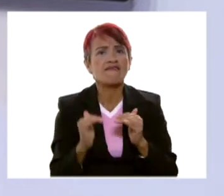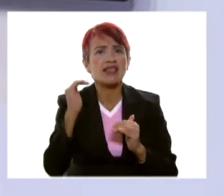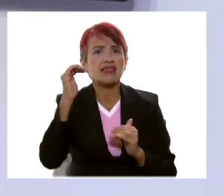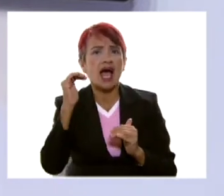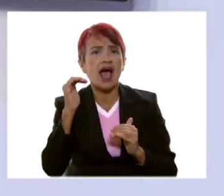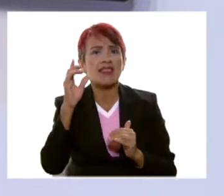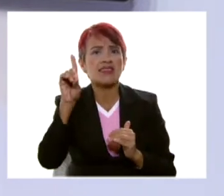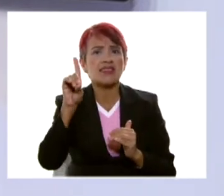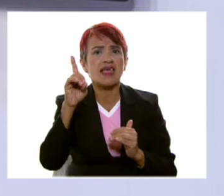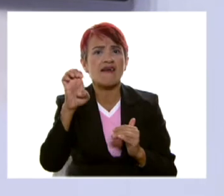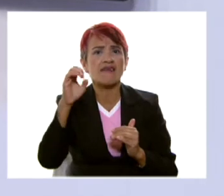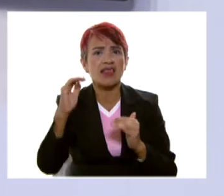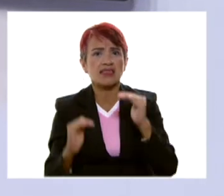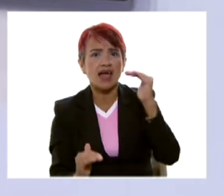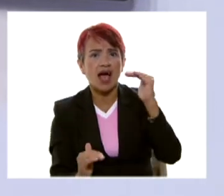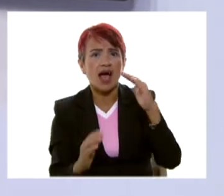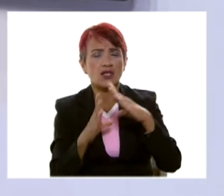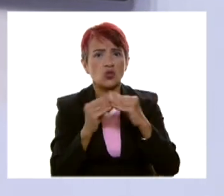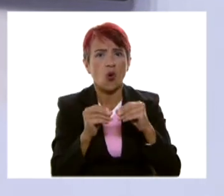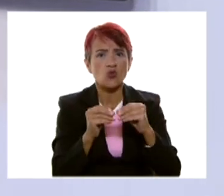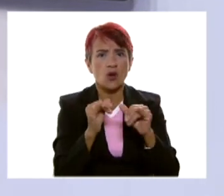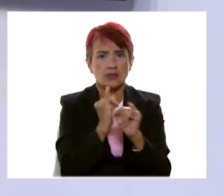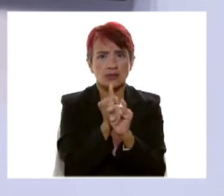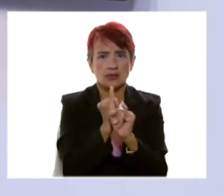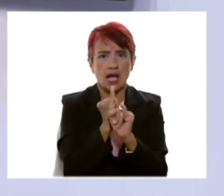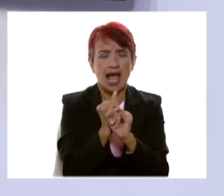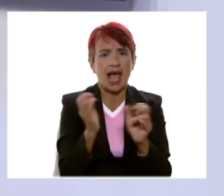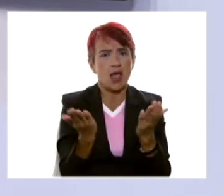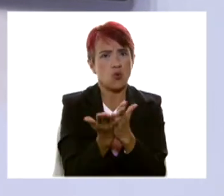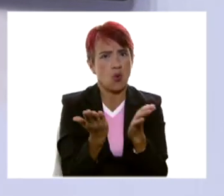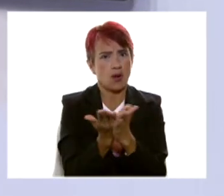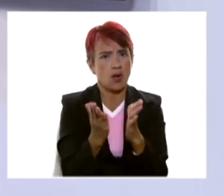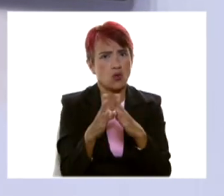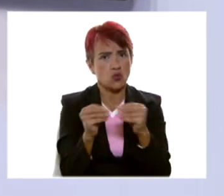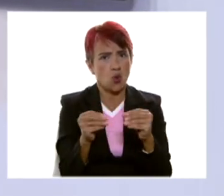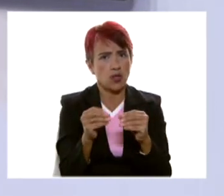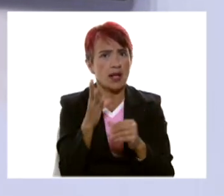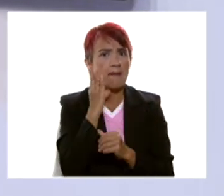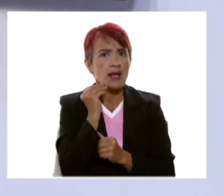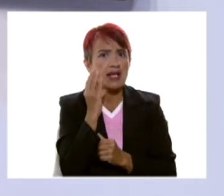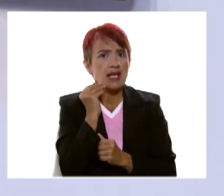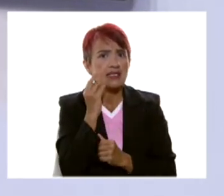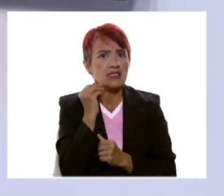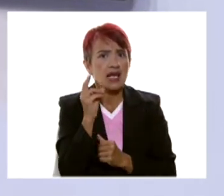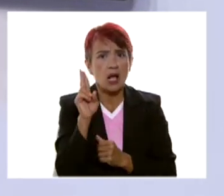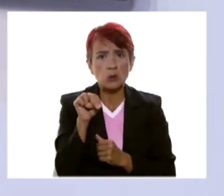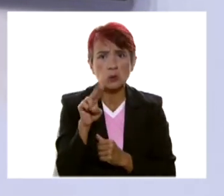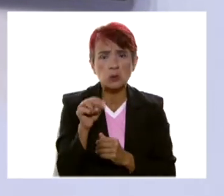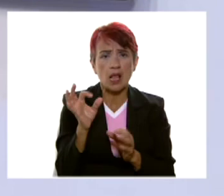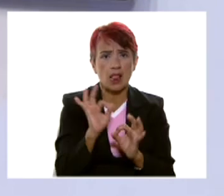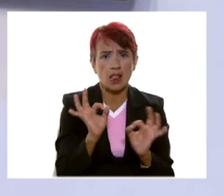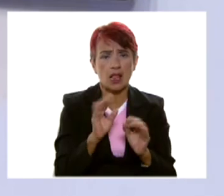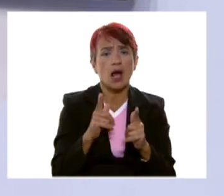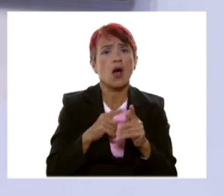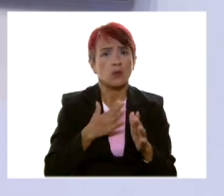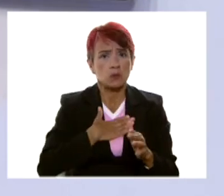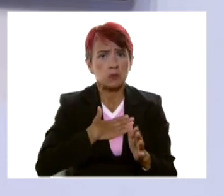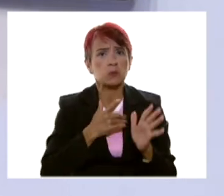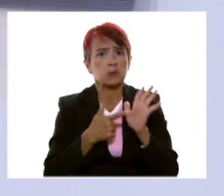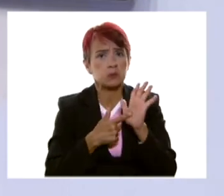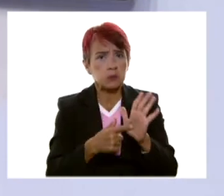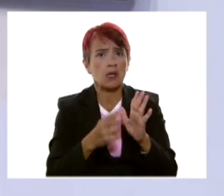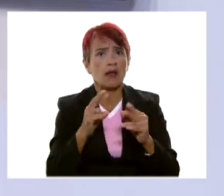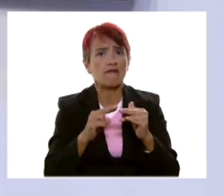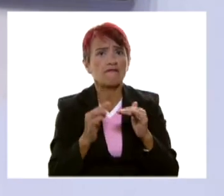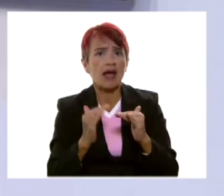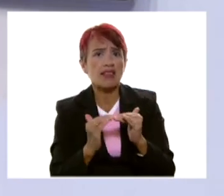redes sociales. Por supuesto, en el caso de que nuestro estudiante no haya tenido ninguna experiencia negativa, eso no quiere decir que puede haber sus desventajas